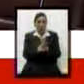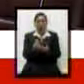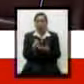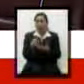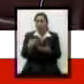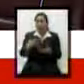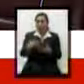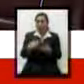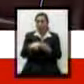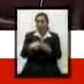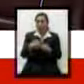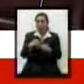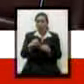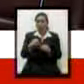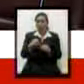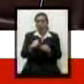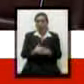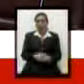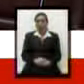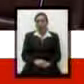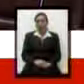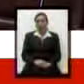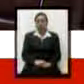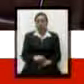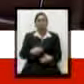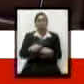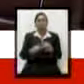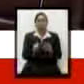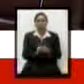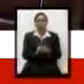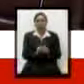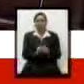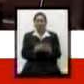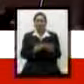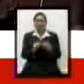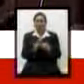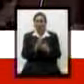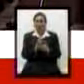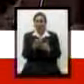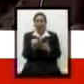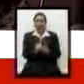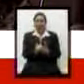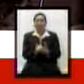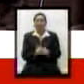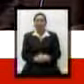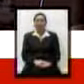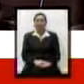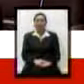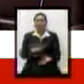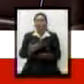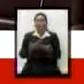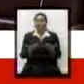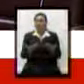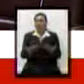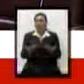pescado, filete de pota y productos microbiológicos en general. Estos productos